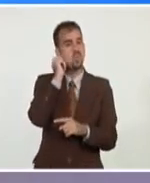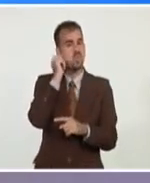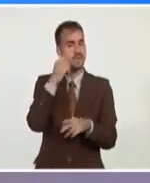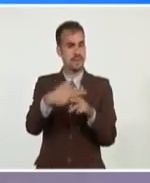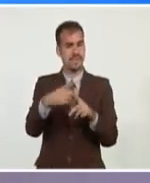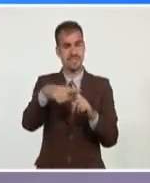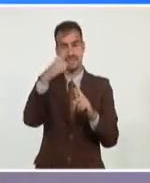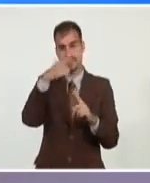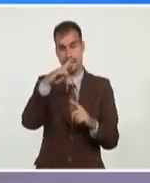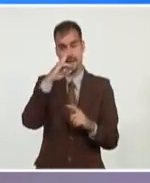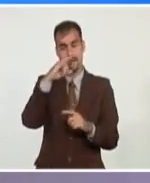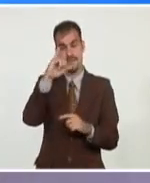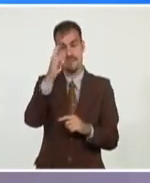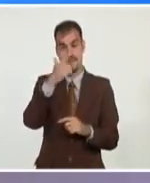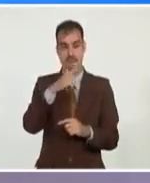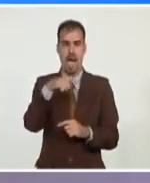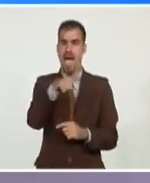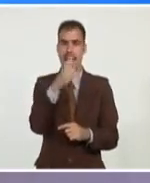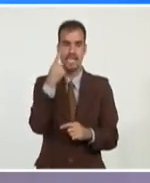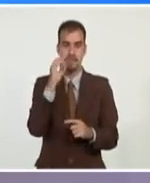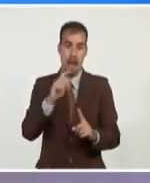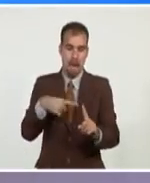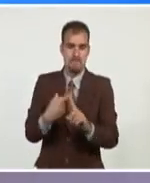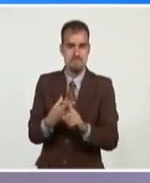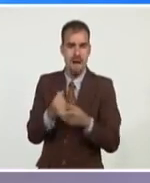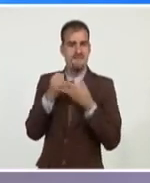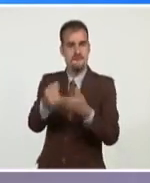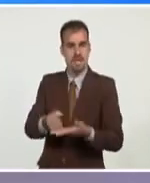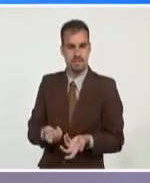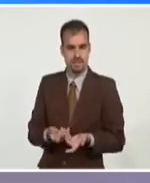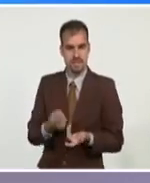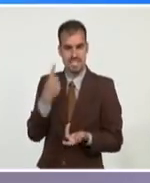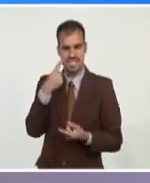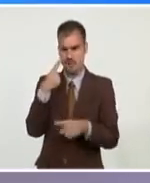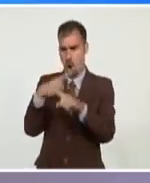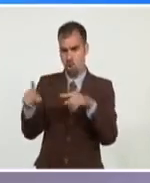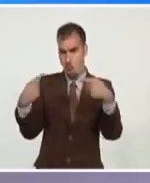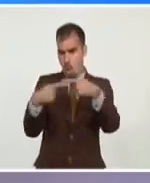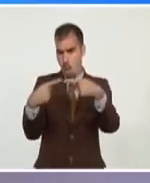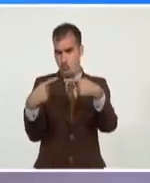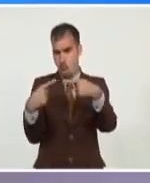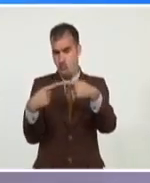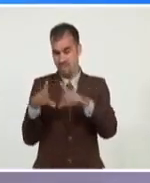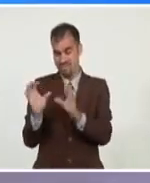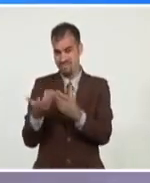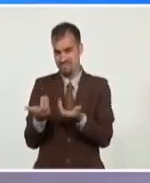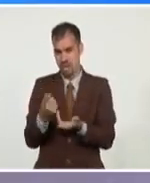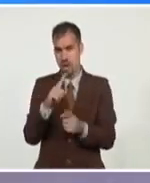sabe, siempre busca visibilidad. Ahora, después de amplias contradicciones con San Isidro, porque Tania ha